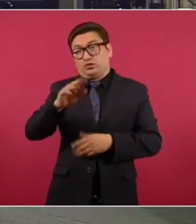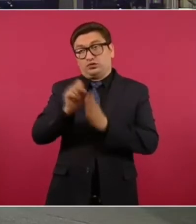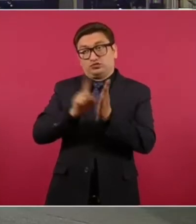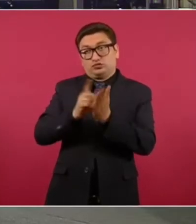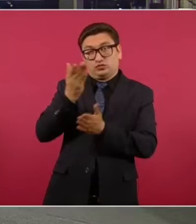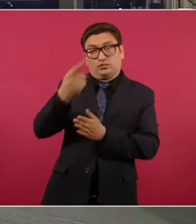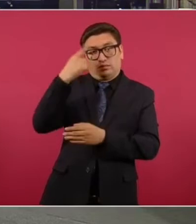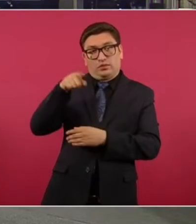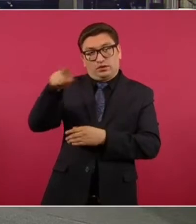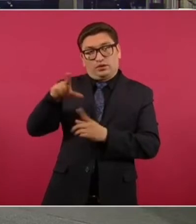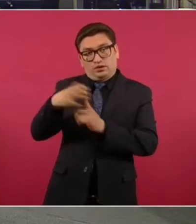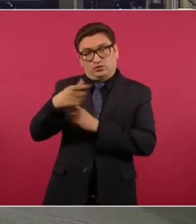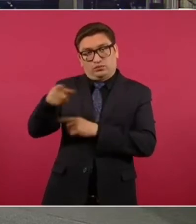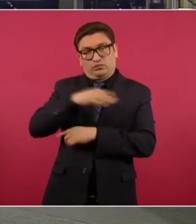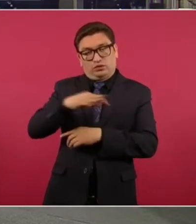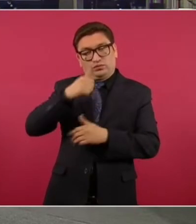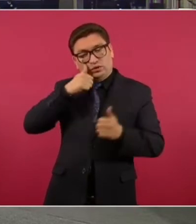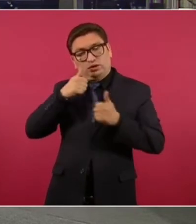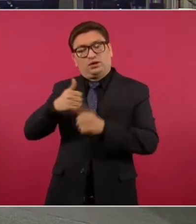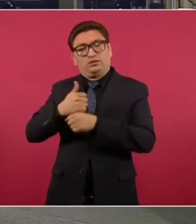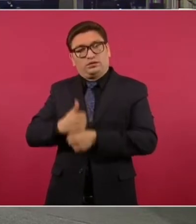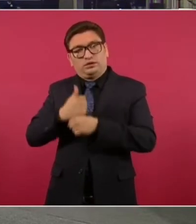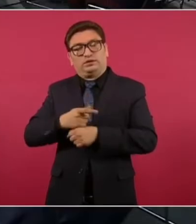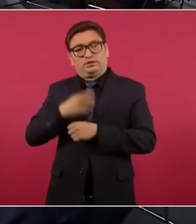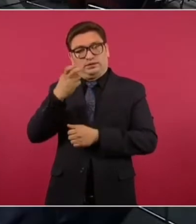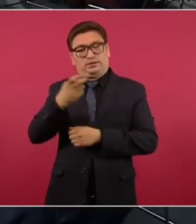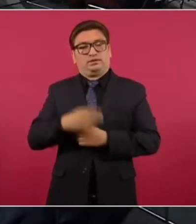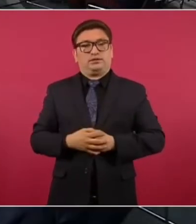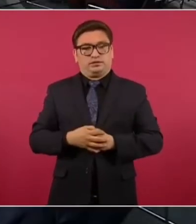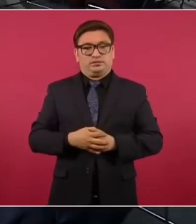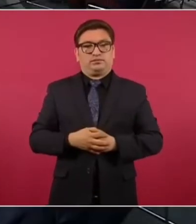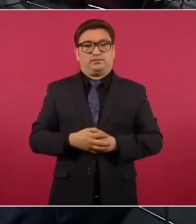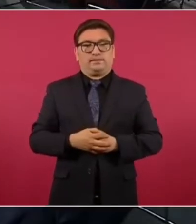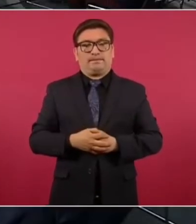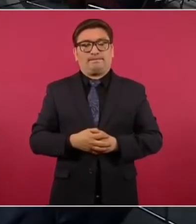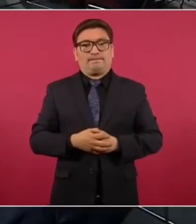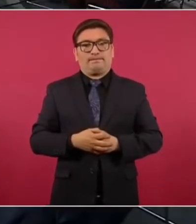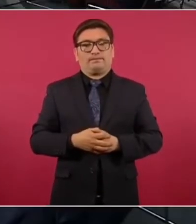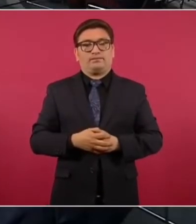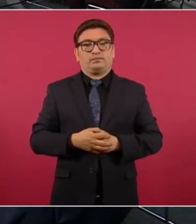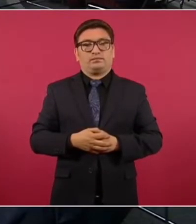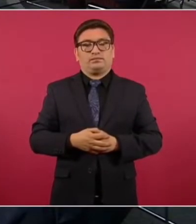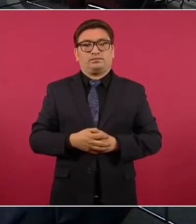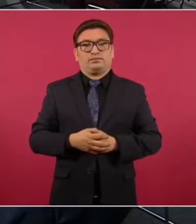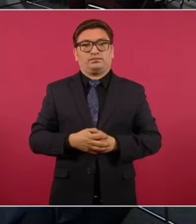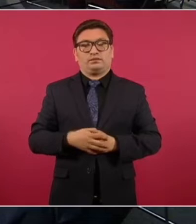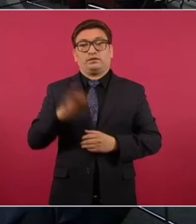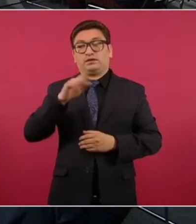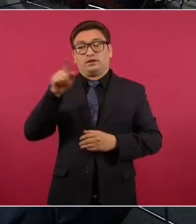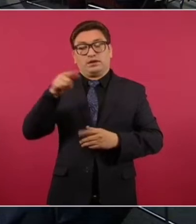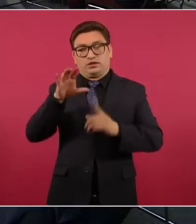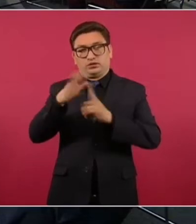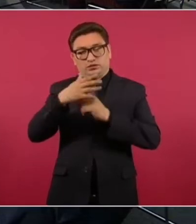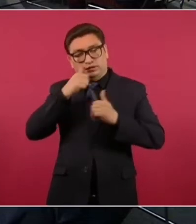solicitud directamente a la Comisión de Atención a Víctimas Ejecutiva. Me decía en la Comisión de Atención a